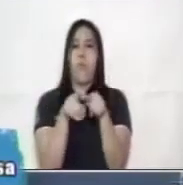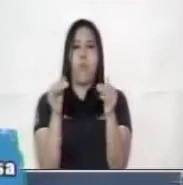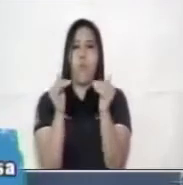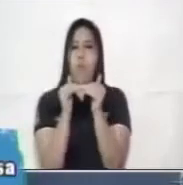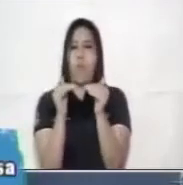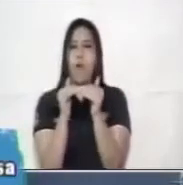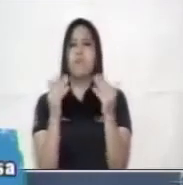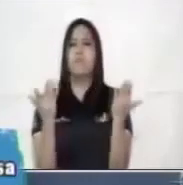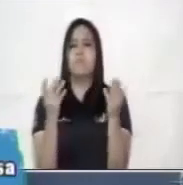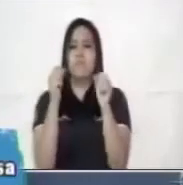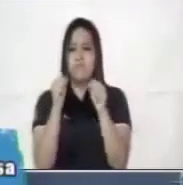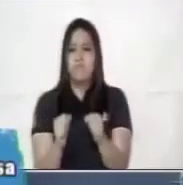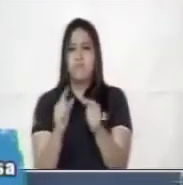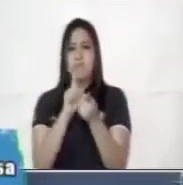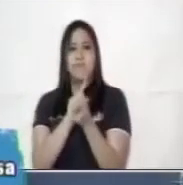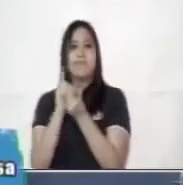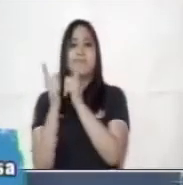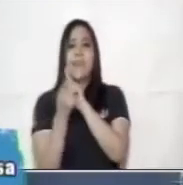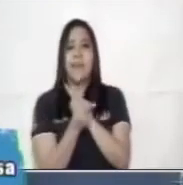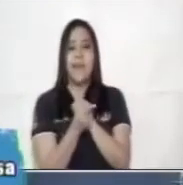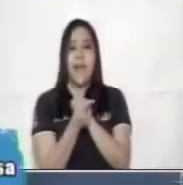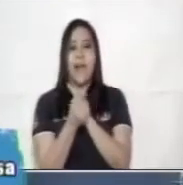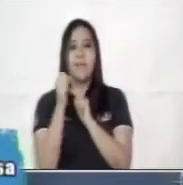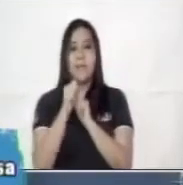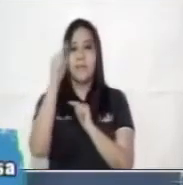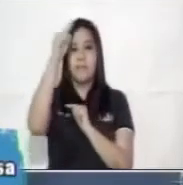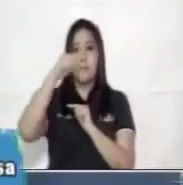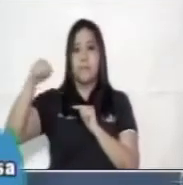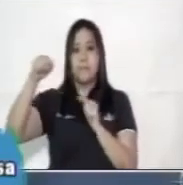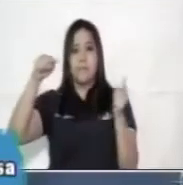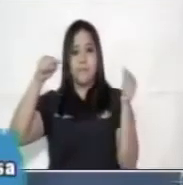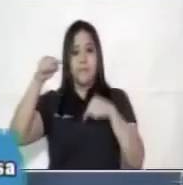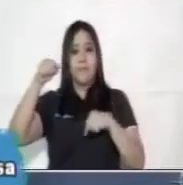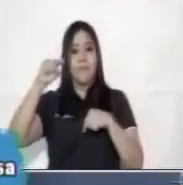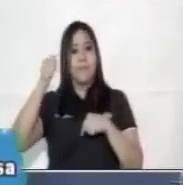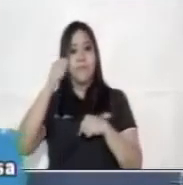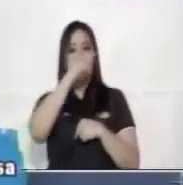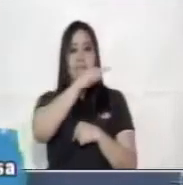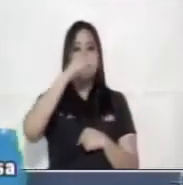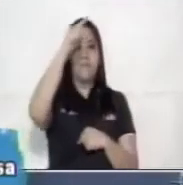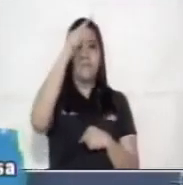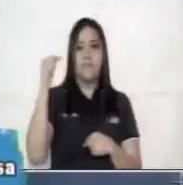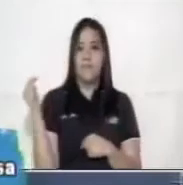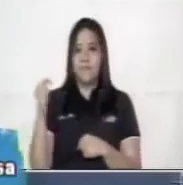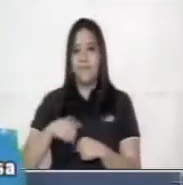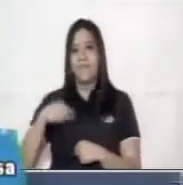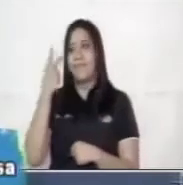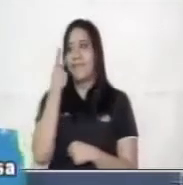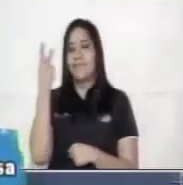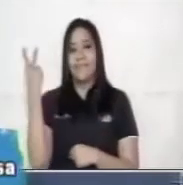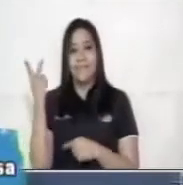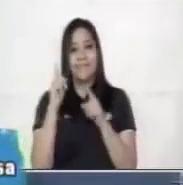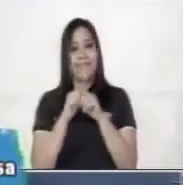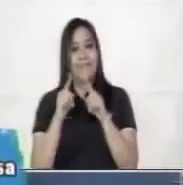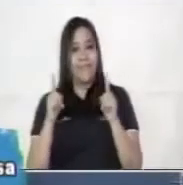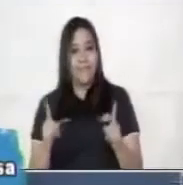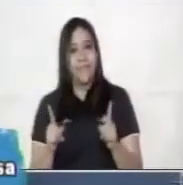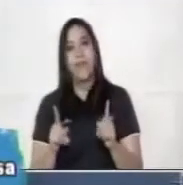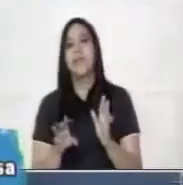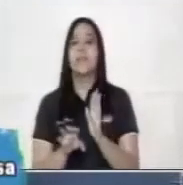que cambia es la posición en la que quedan formadas. Una queda hacia el